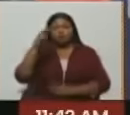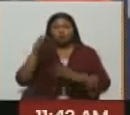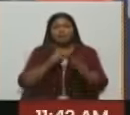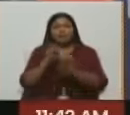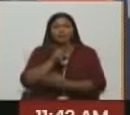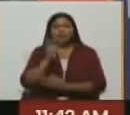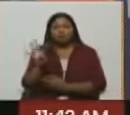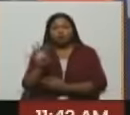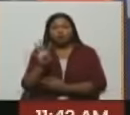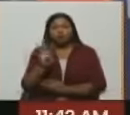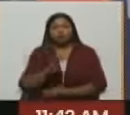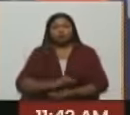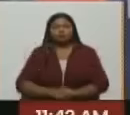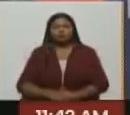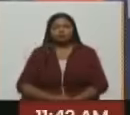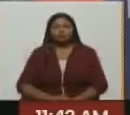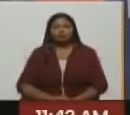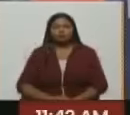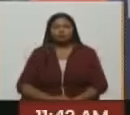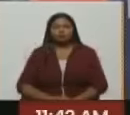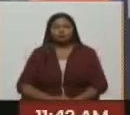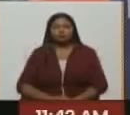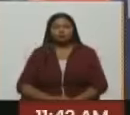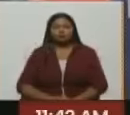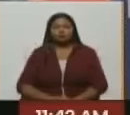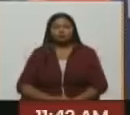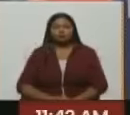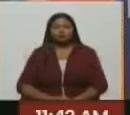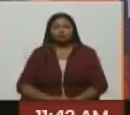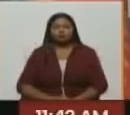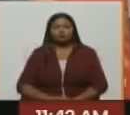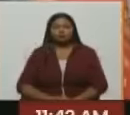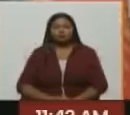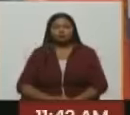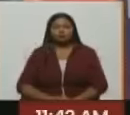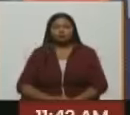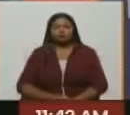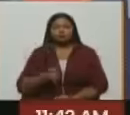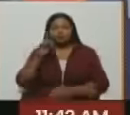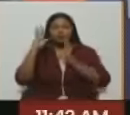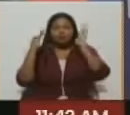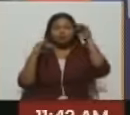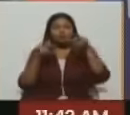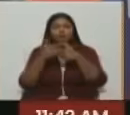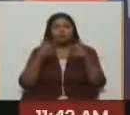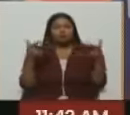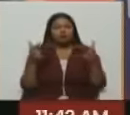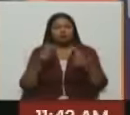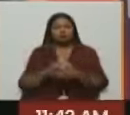2024, una atención global.